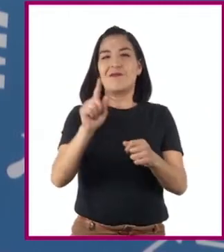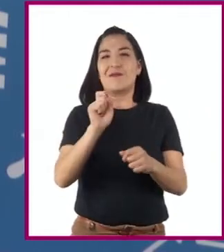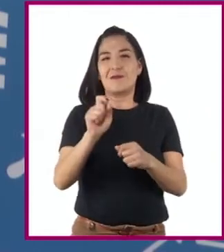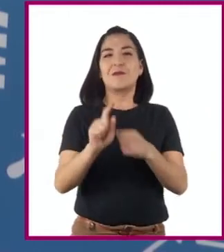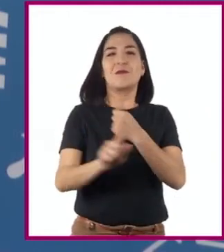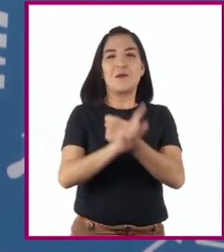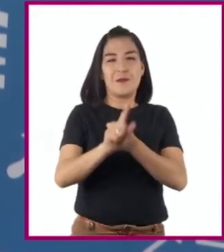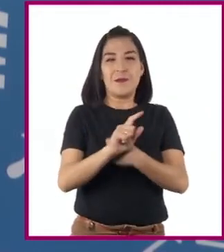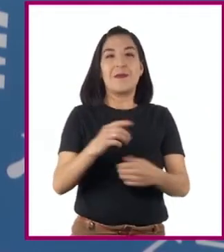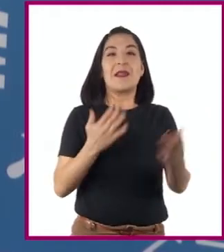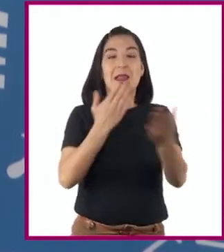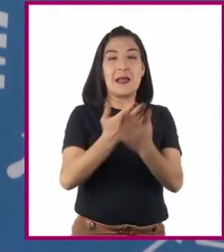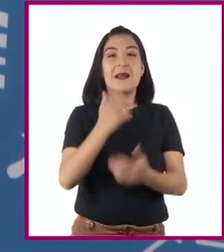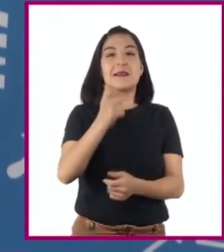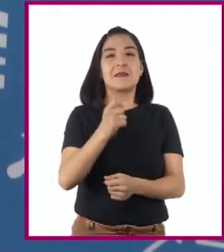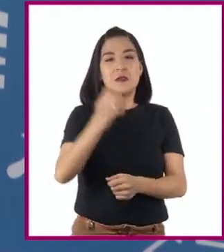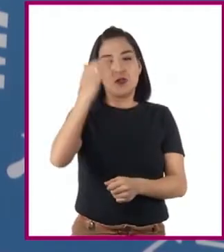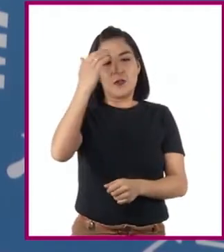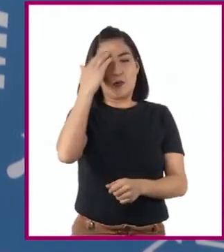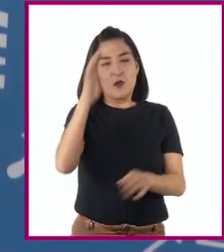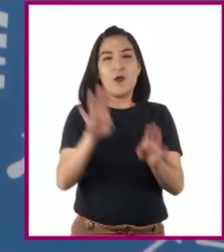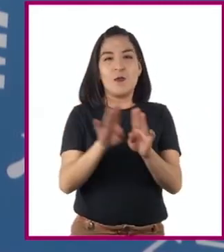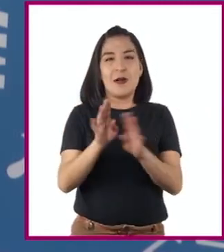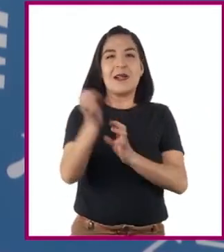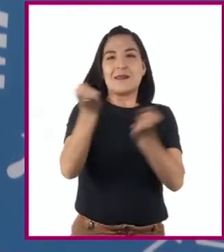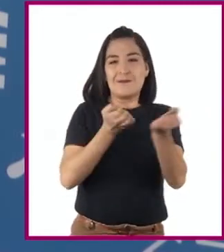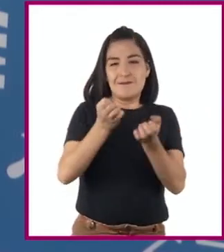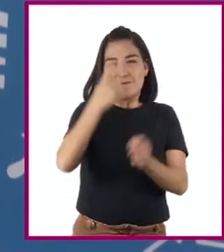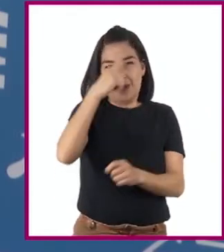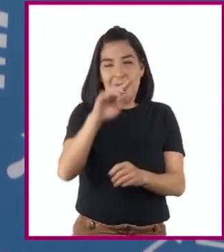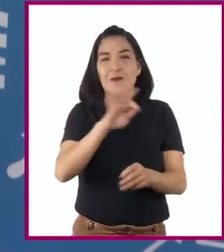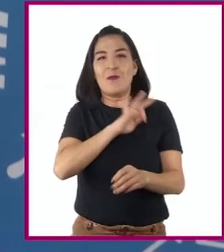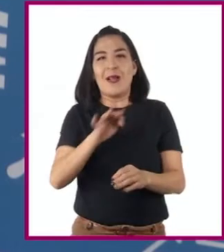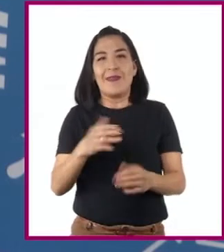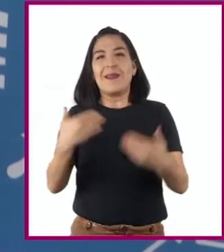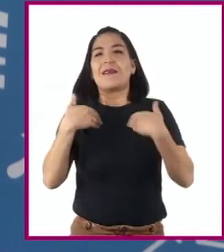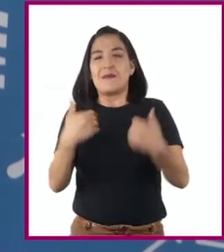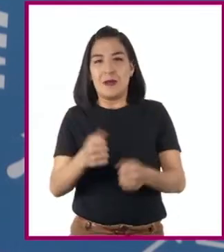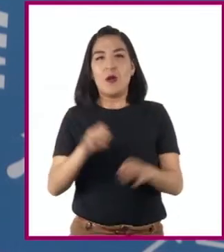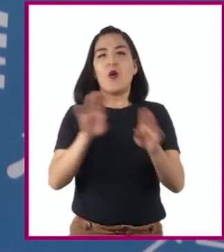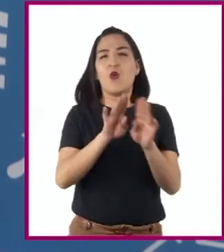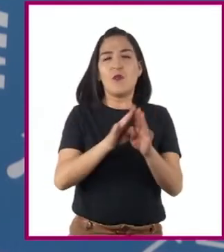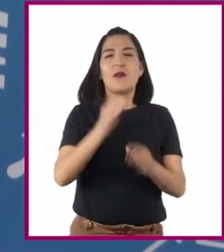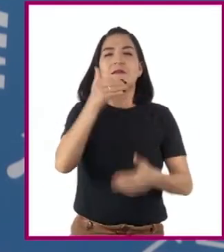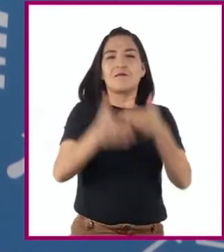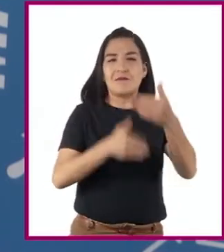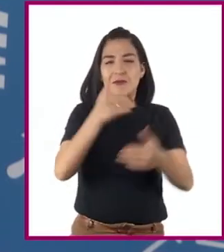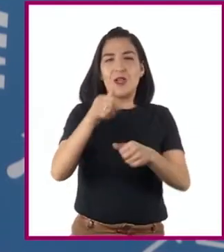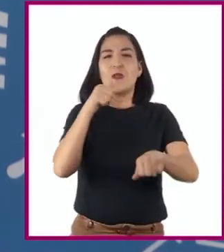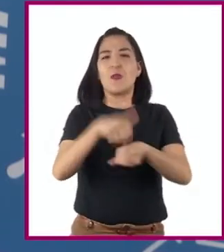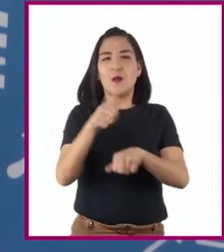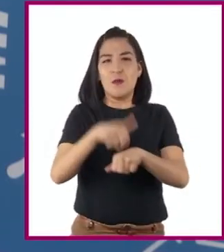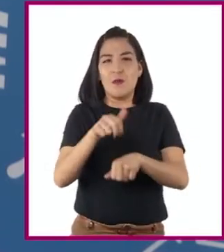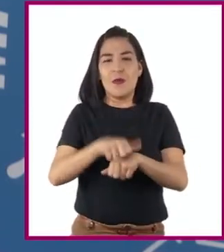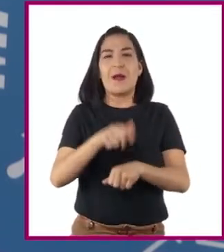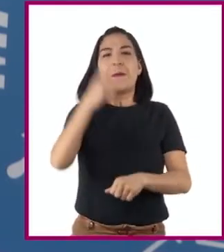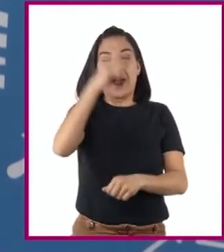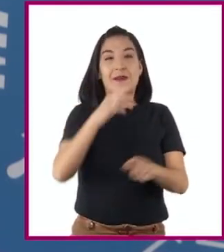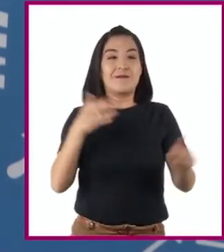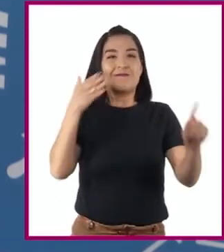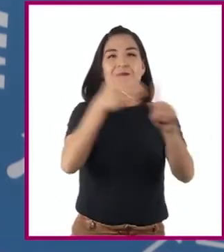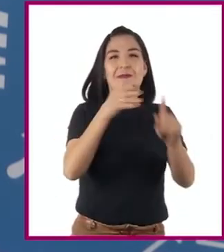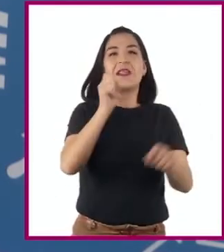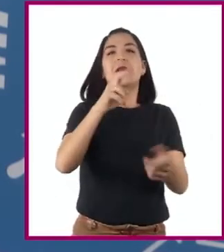es conocido como ensayo y refinamiento, al ir probando distintas parejas de números hasta que encontramos los